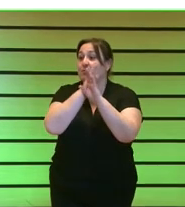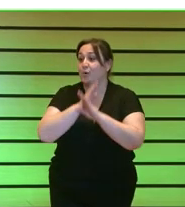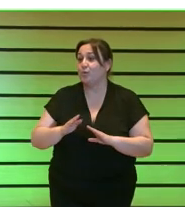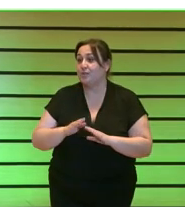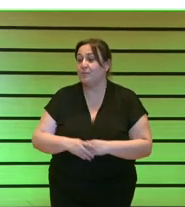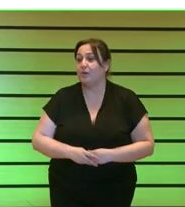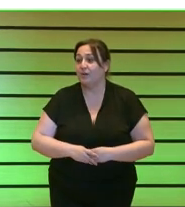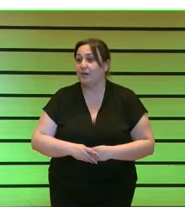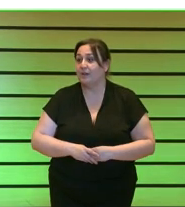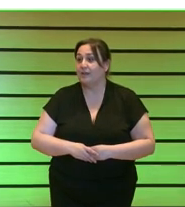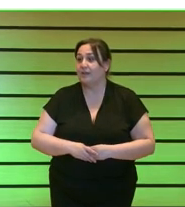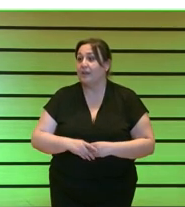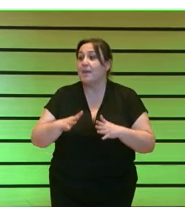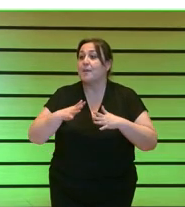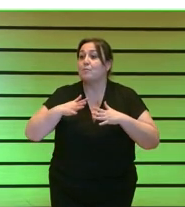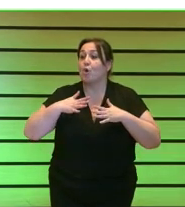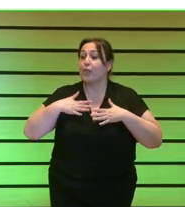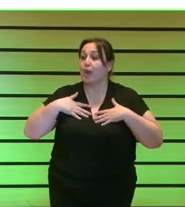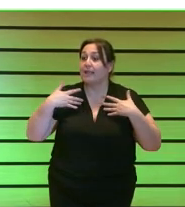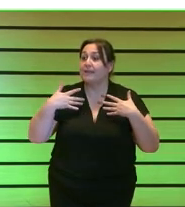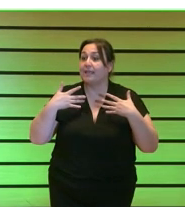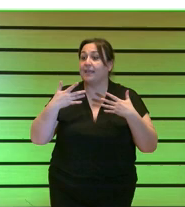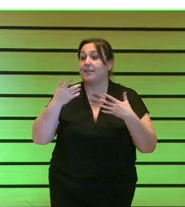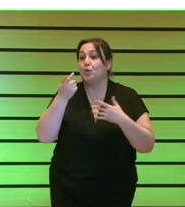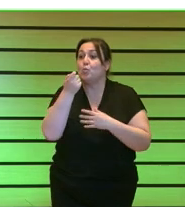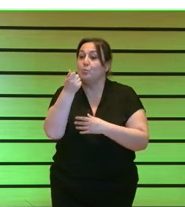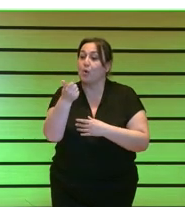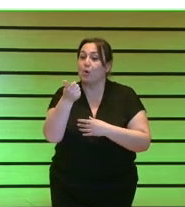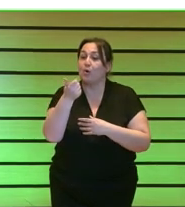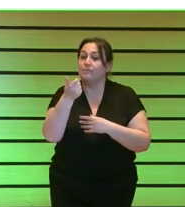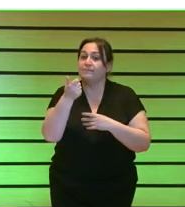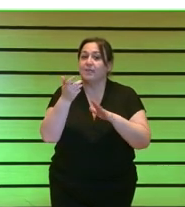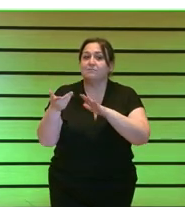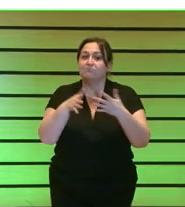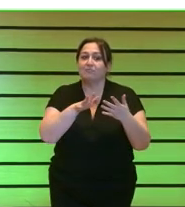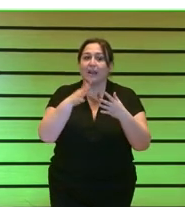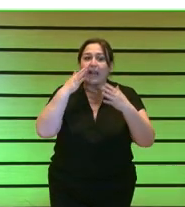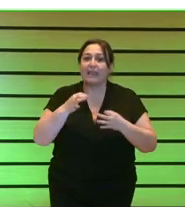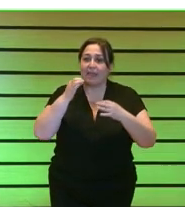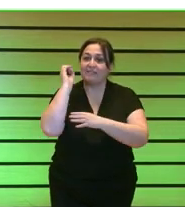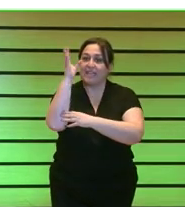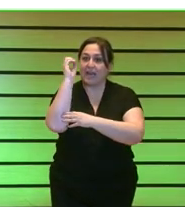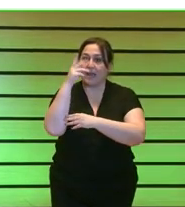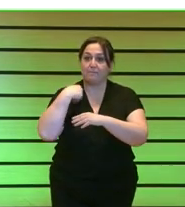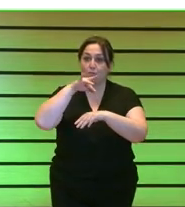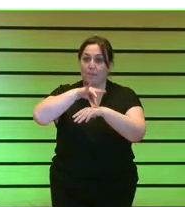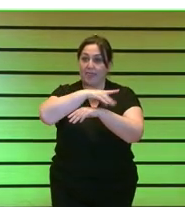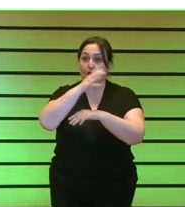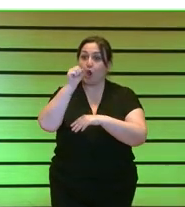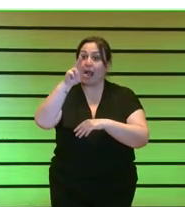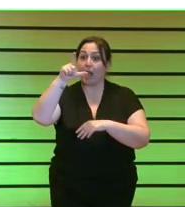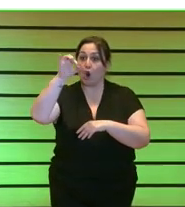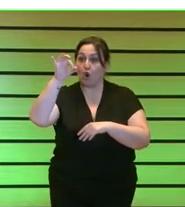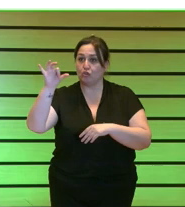esta emocionante y un poco traernos a la realidad charla de Carlos velallos